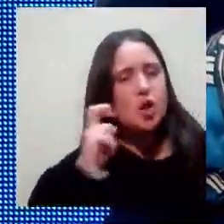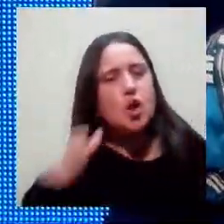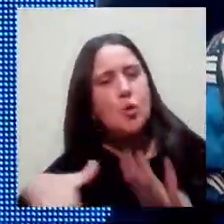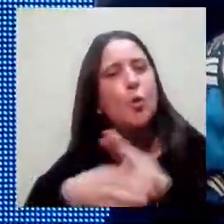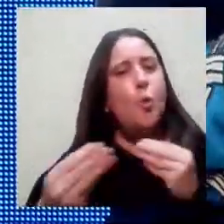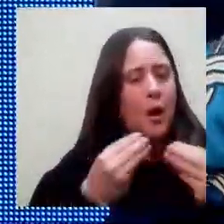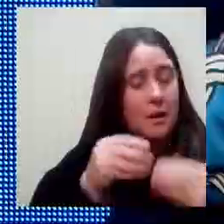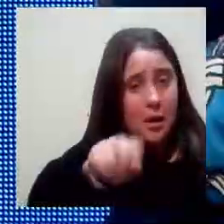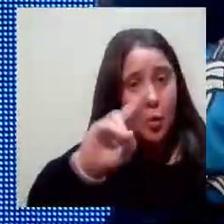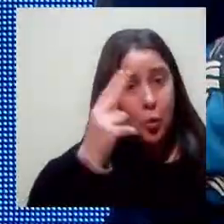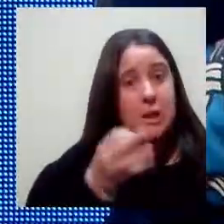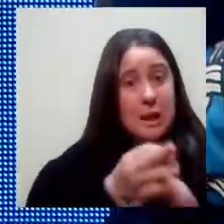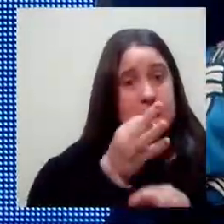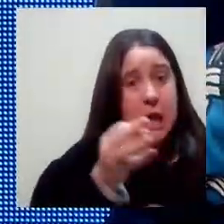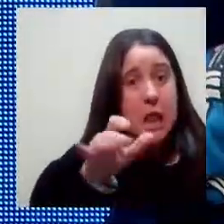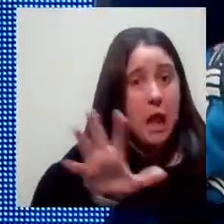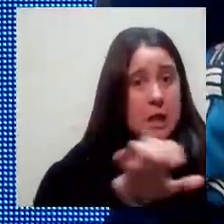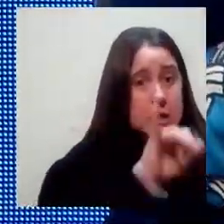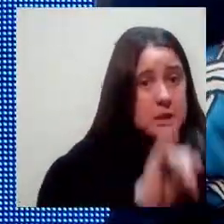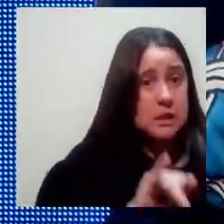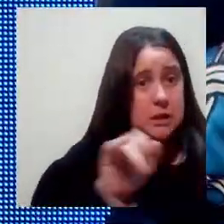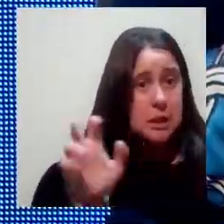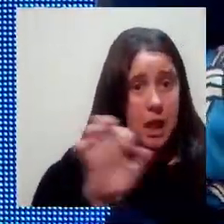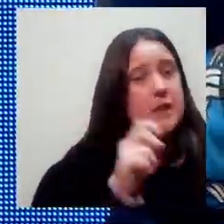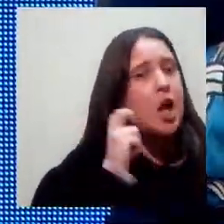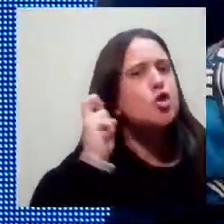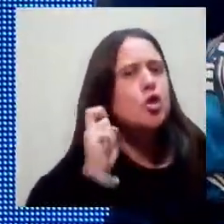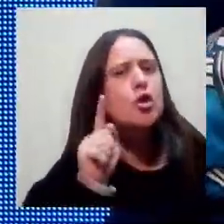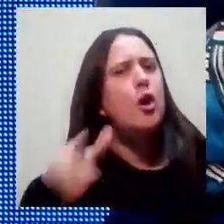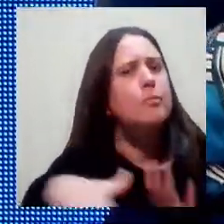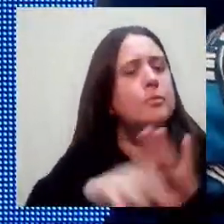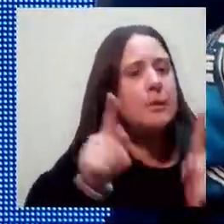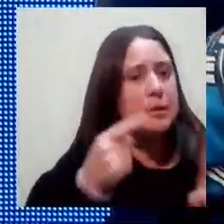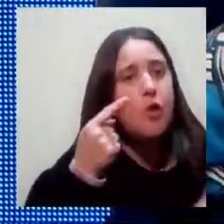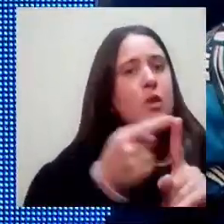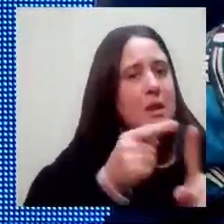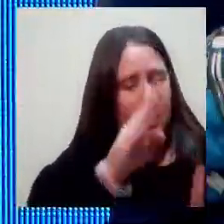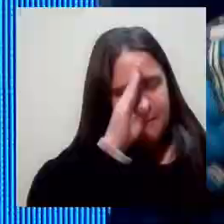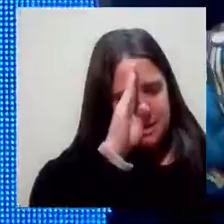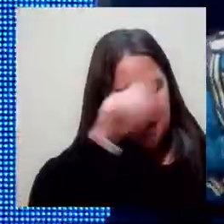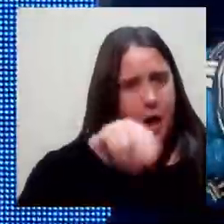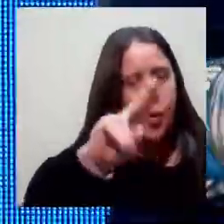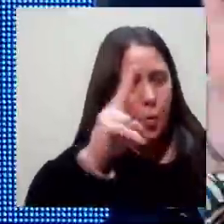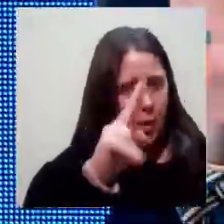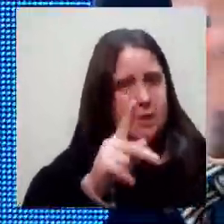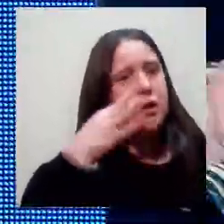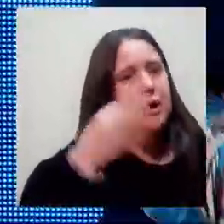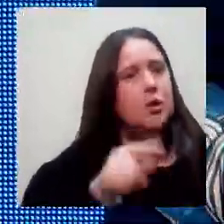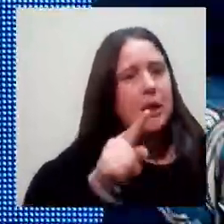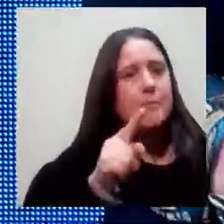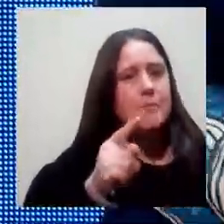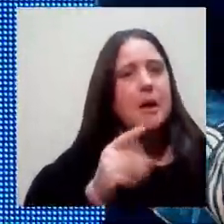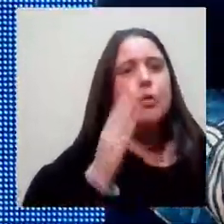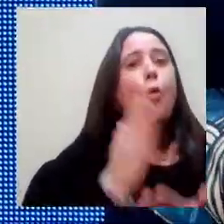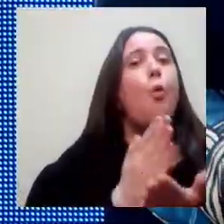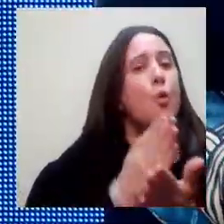se enseñan las letras y se enseña el sonido de las letras y es un objetivo de aprendizaje, incluso creo en el último año de inicial.